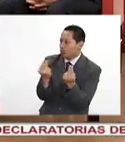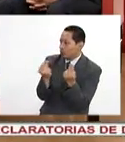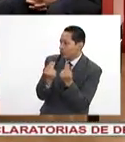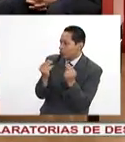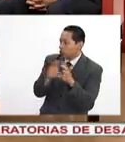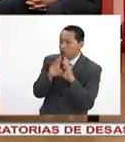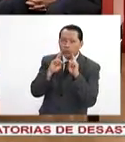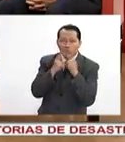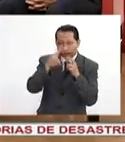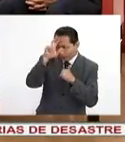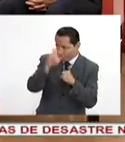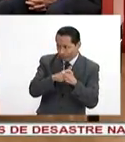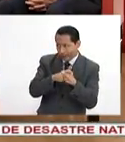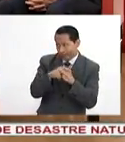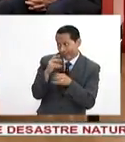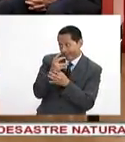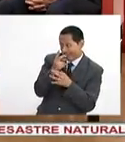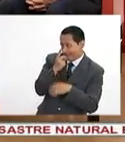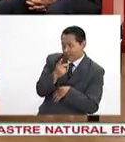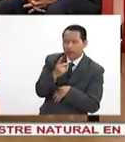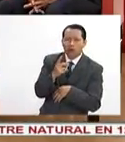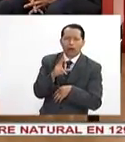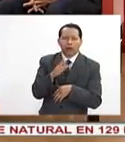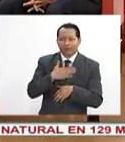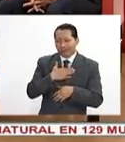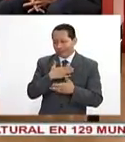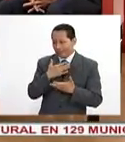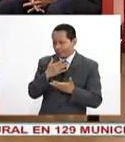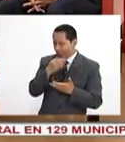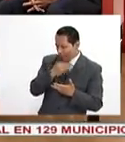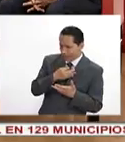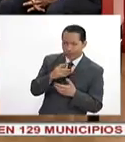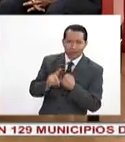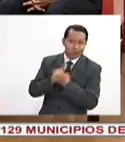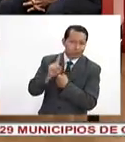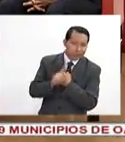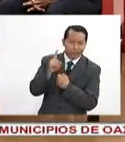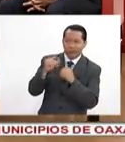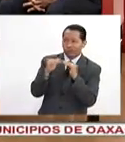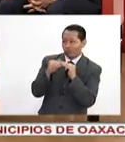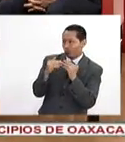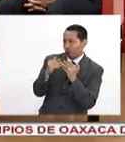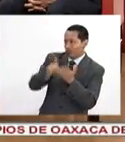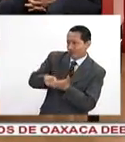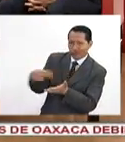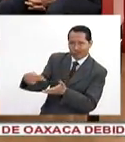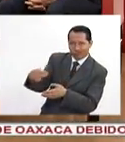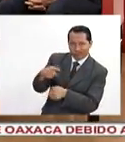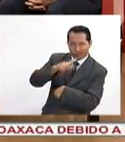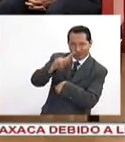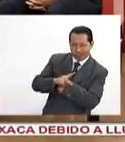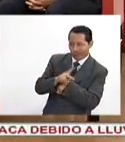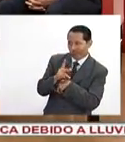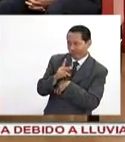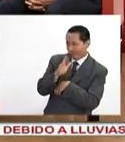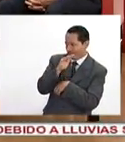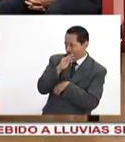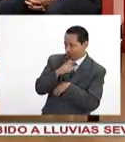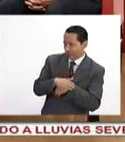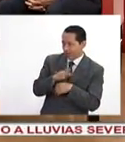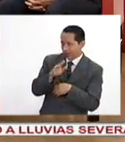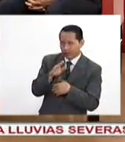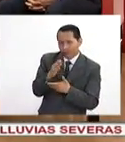parte de la Unión Europea que dice, a mí no me vengan con que tienen problemas en casa. Ahora sí que Brexit es Brexit, ¿no? Claro.